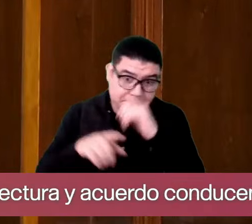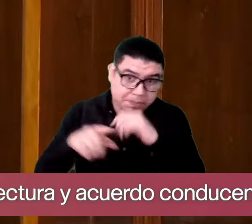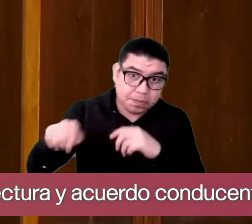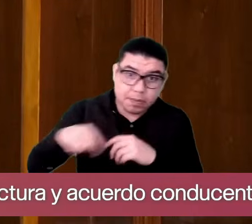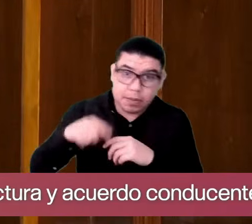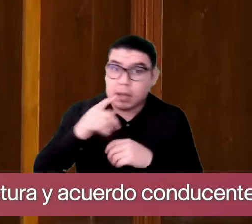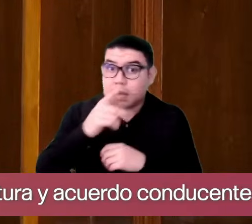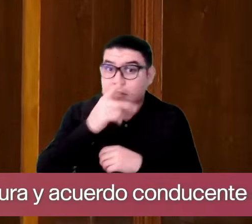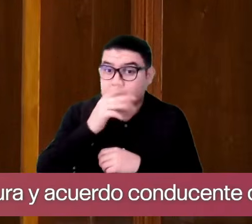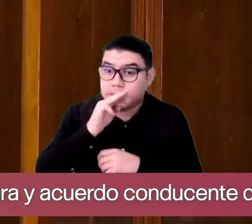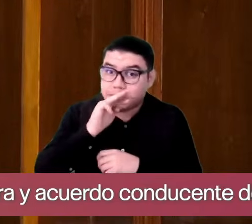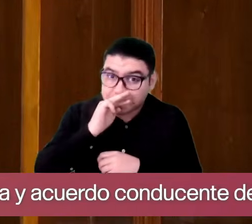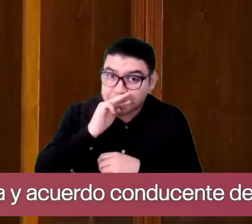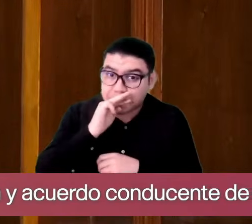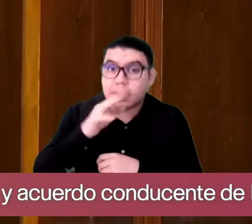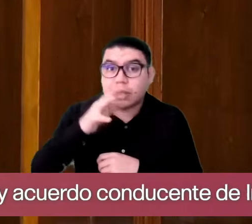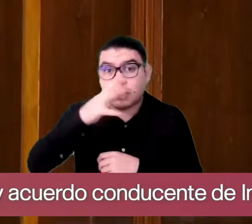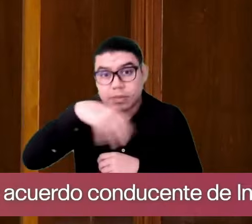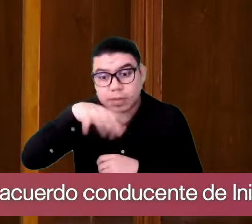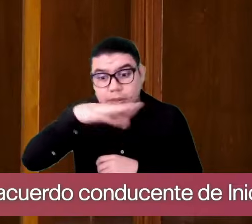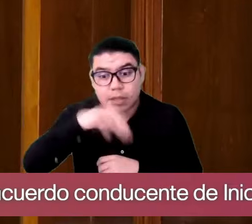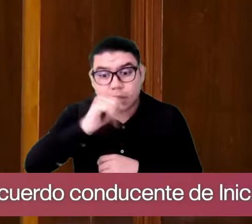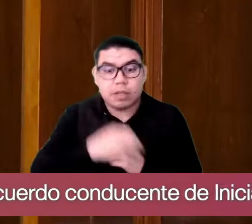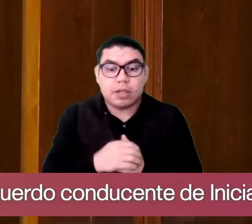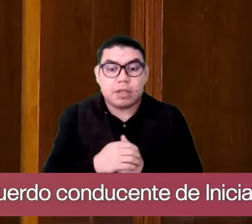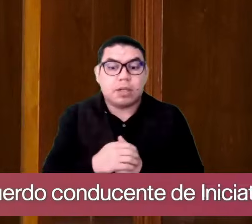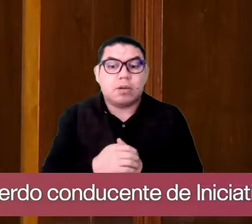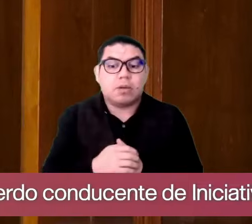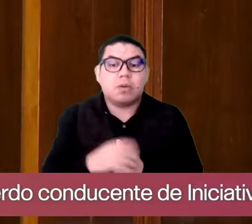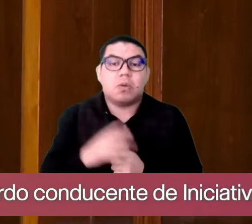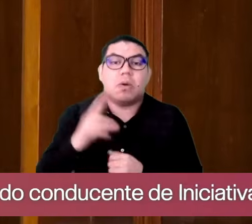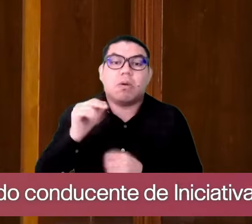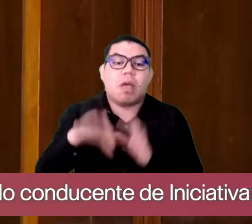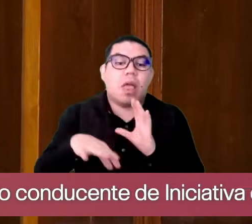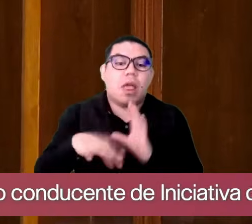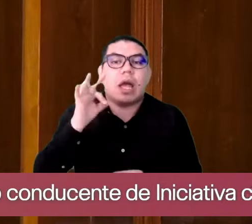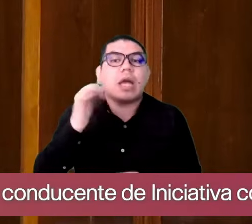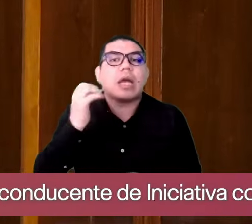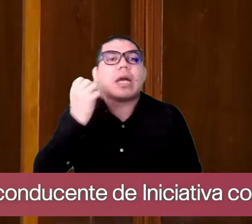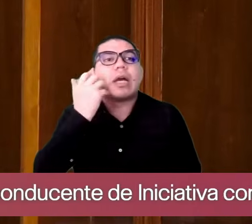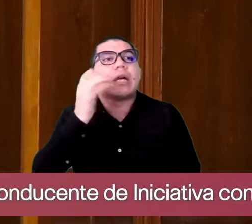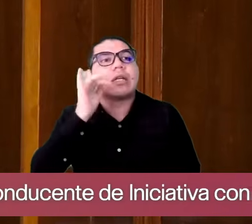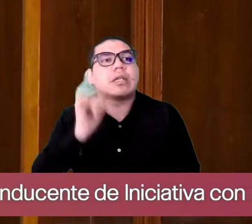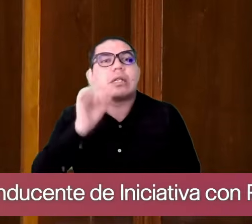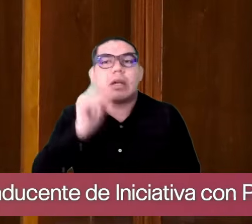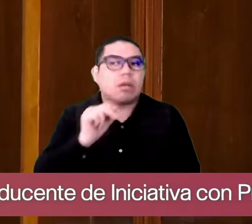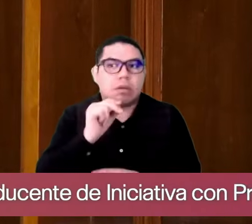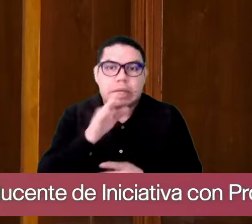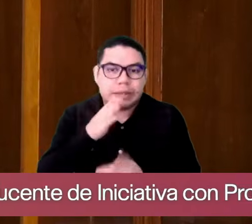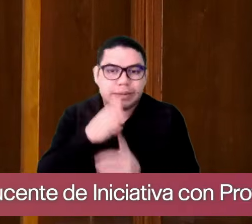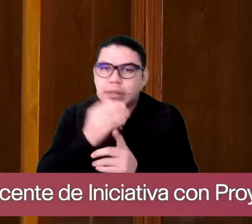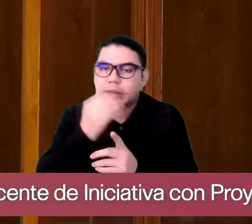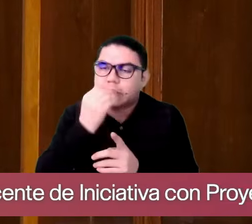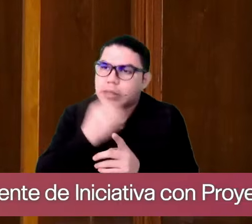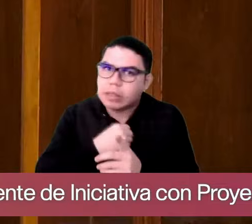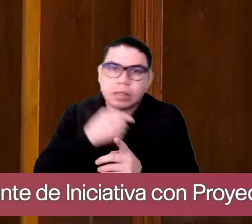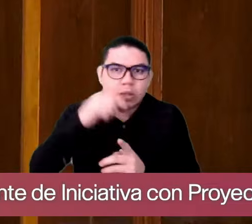los padres y madres buscadoras, no eligieron esta ruta, la realidad se las